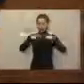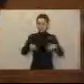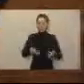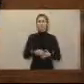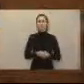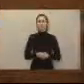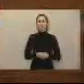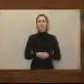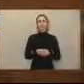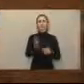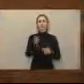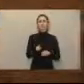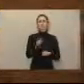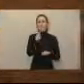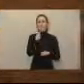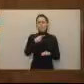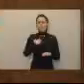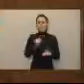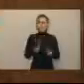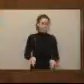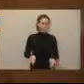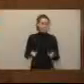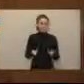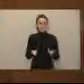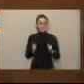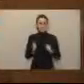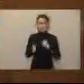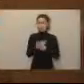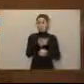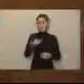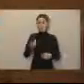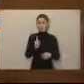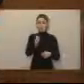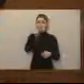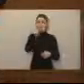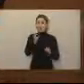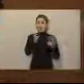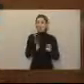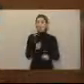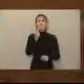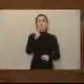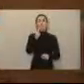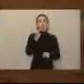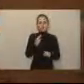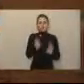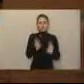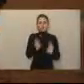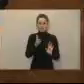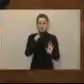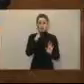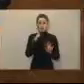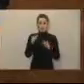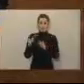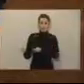Incluso lamentaba o decía que no se había enviado deliberadamente porque tenía miedo, según él, a que en la documentación que